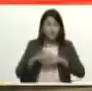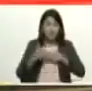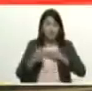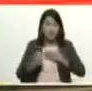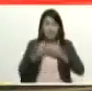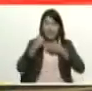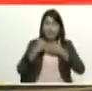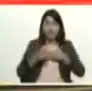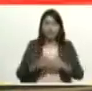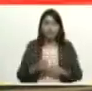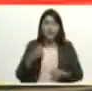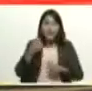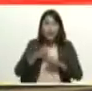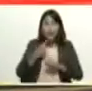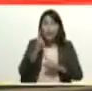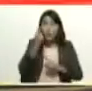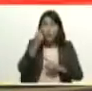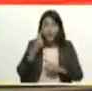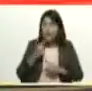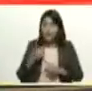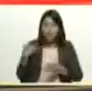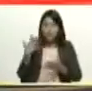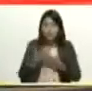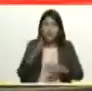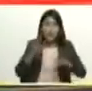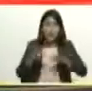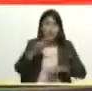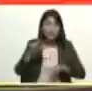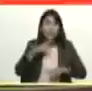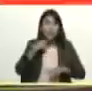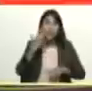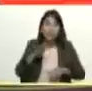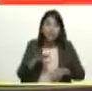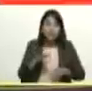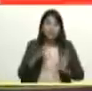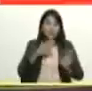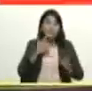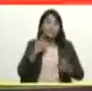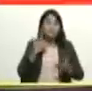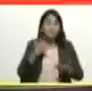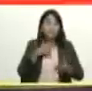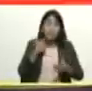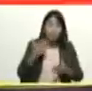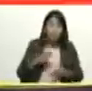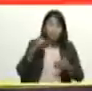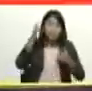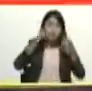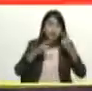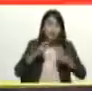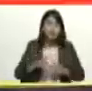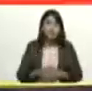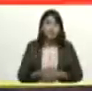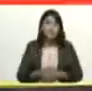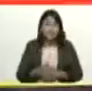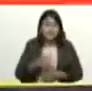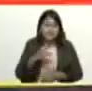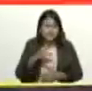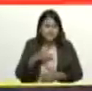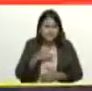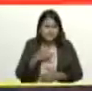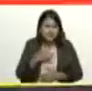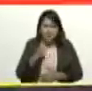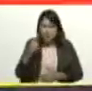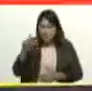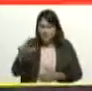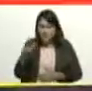no es una lucha de un día. Aquí ha habido muertos, perdimos a Chávez. Para que alguien sienta que puede venir